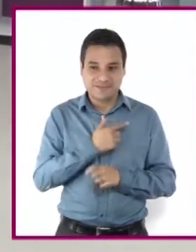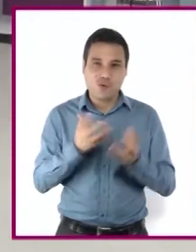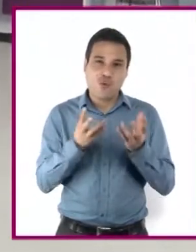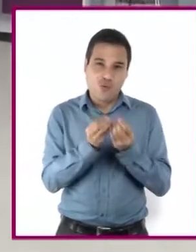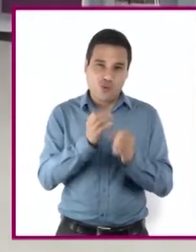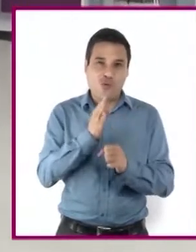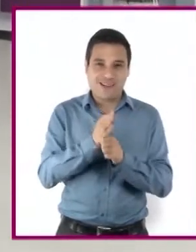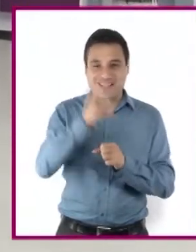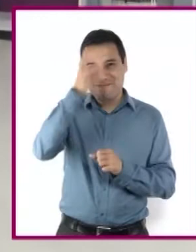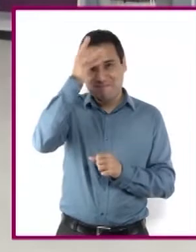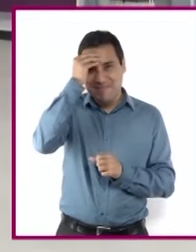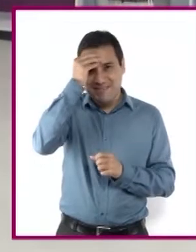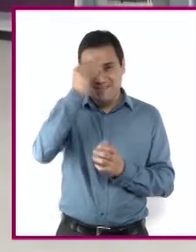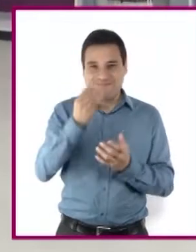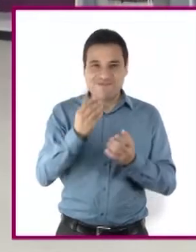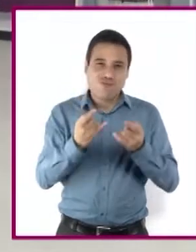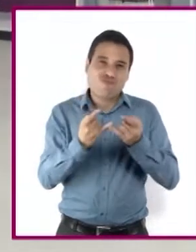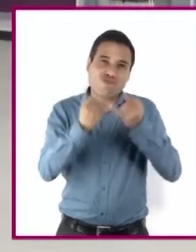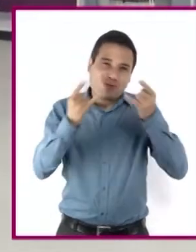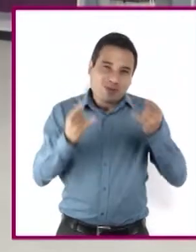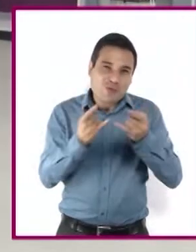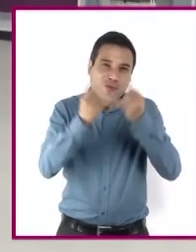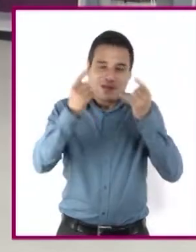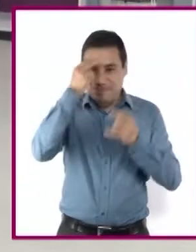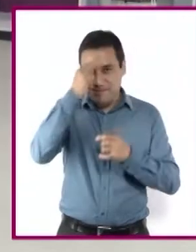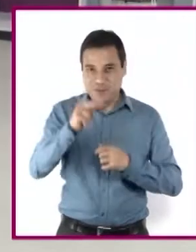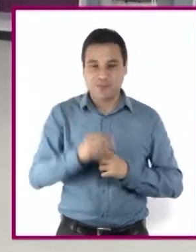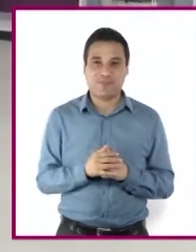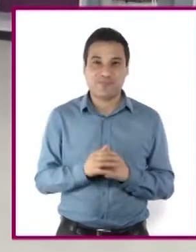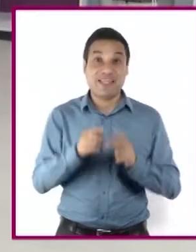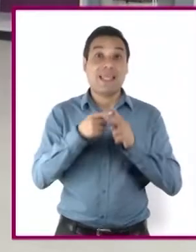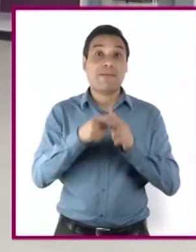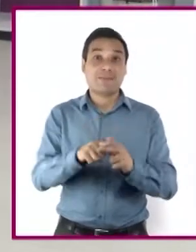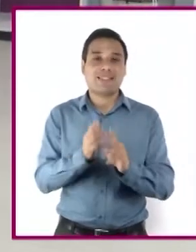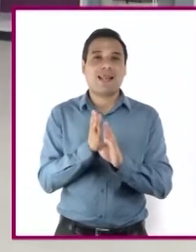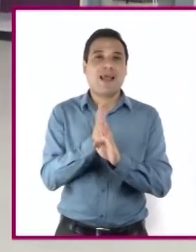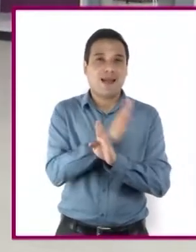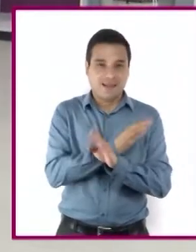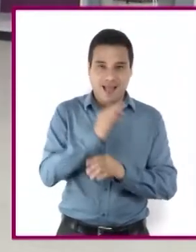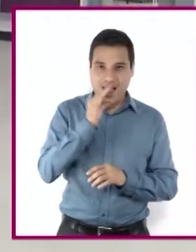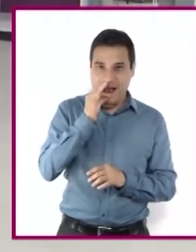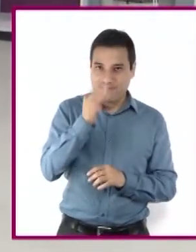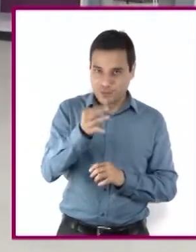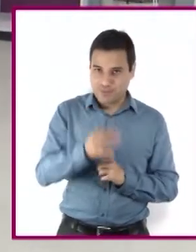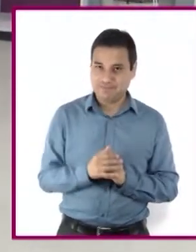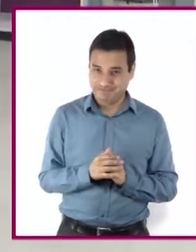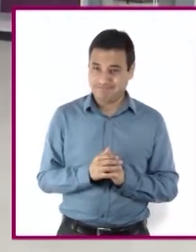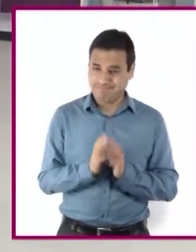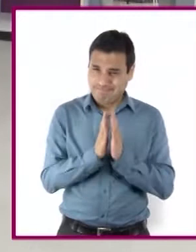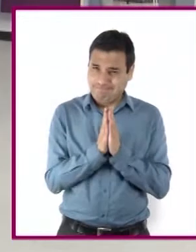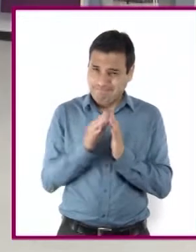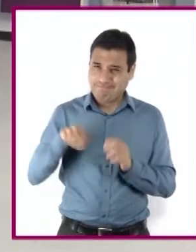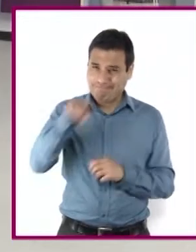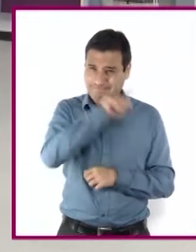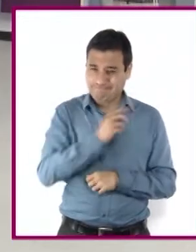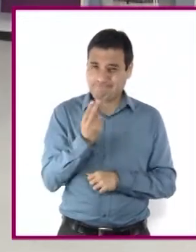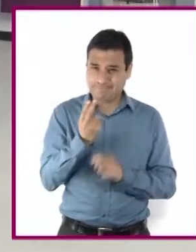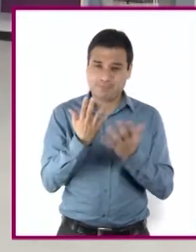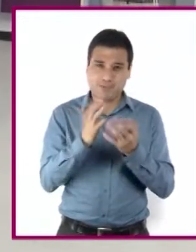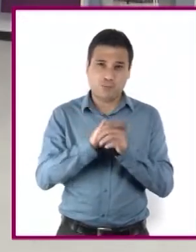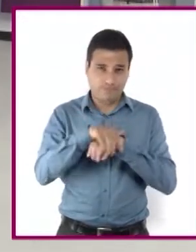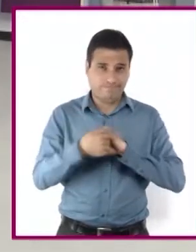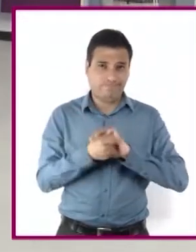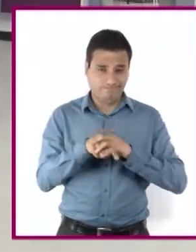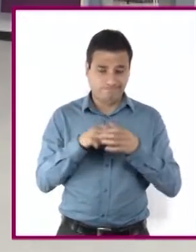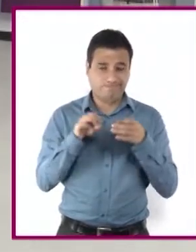aprendiendo sobre nuestro pasado. Antes de comenzar, es necesario recordar la importancia de lavarse continuamente